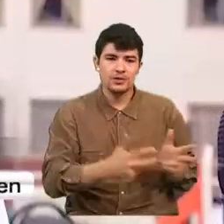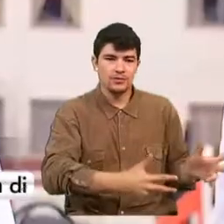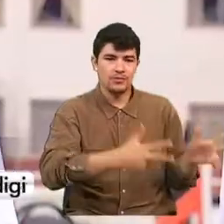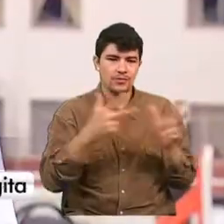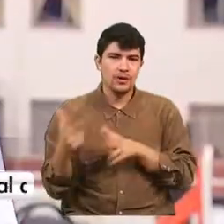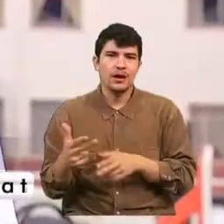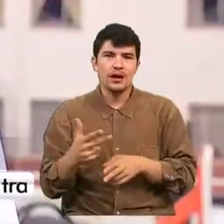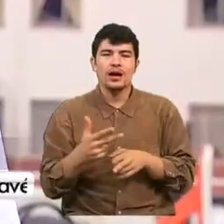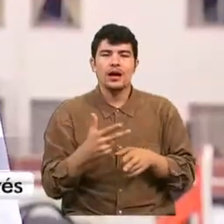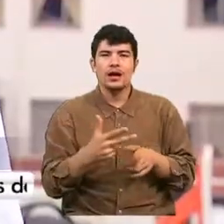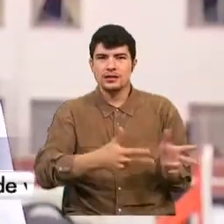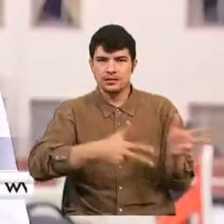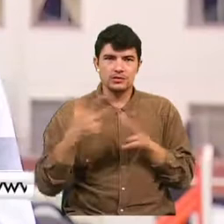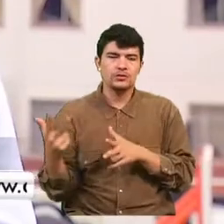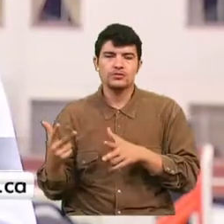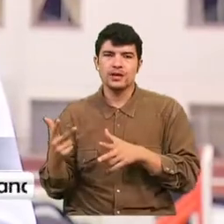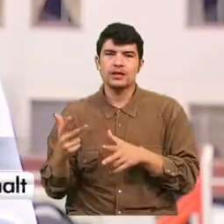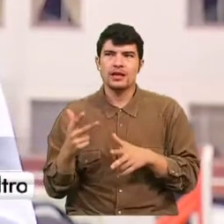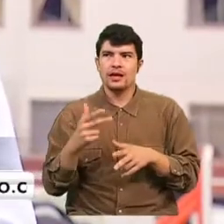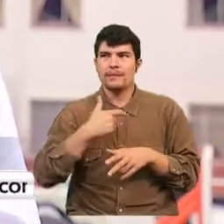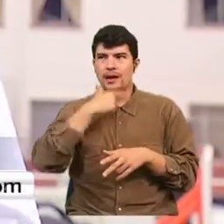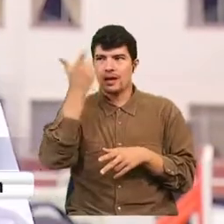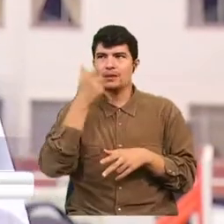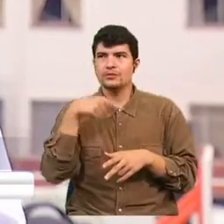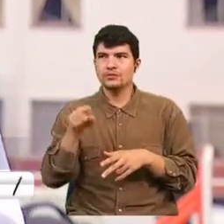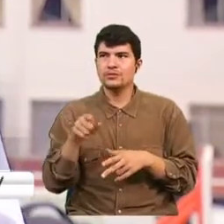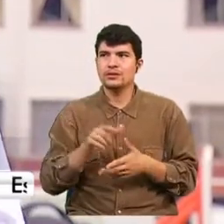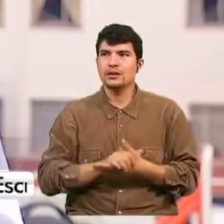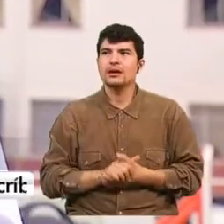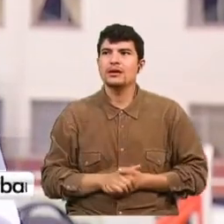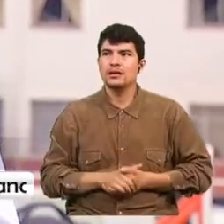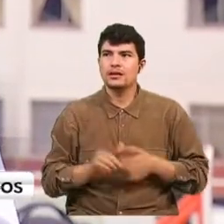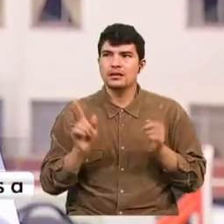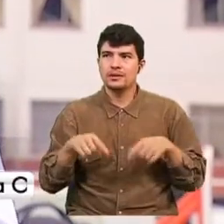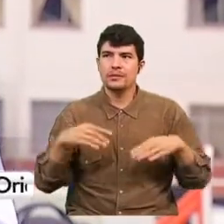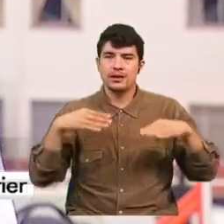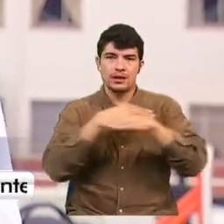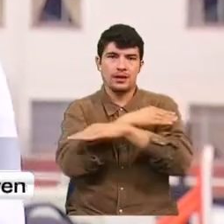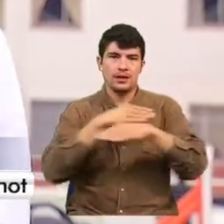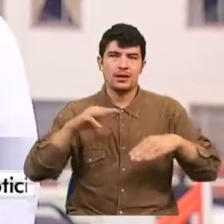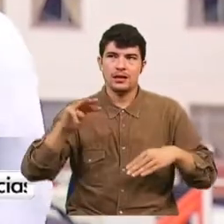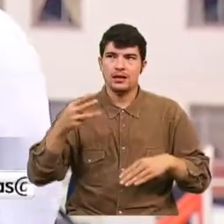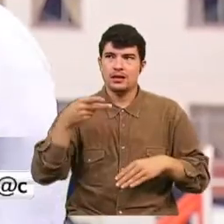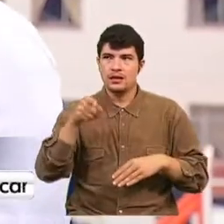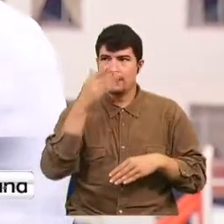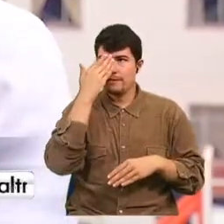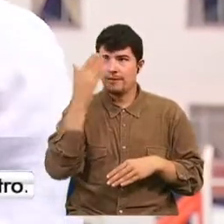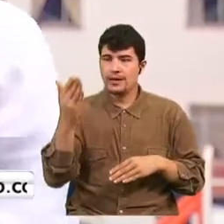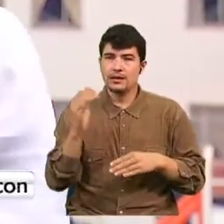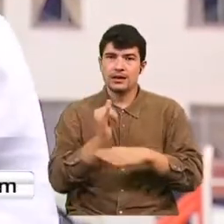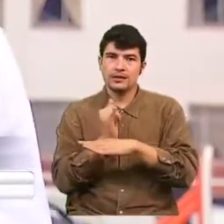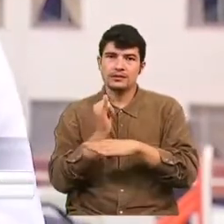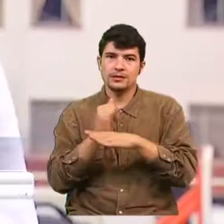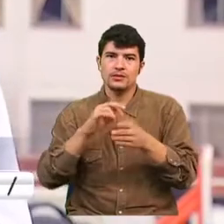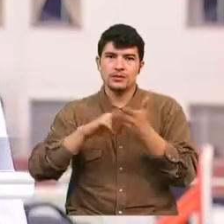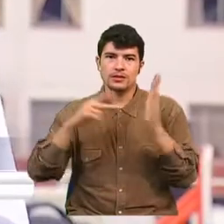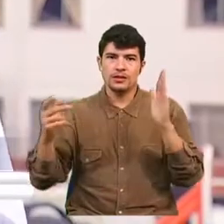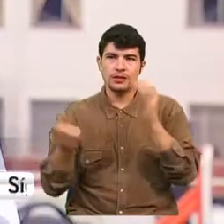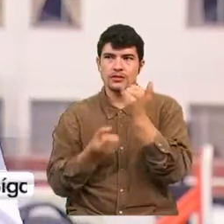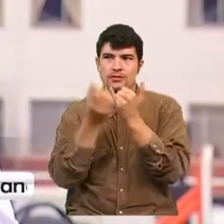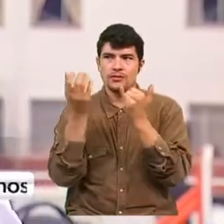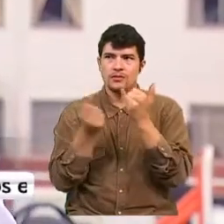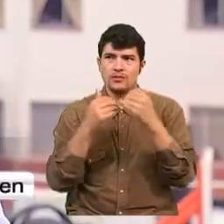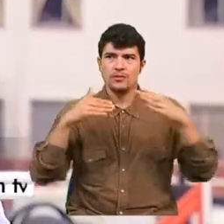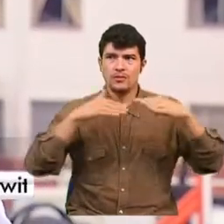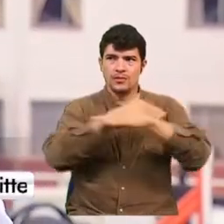Puente Blanco, que comunica Puente Nacional con Albania, una vía de la carrera tercera frente al Instituto Técnico Industrial, una vía